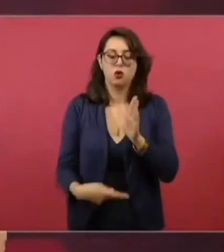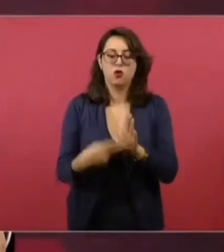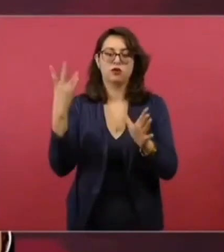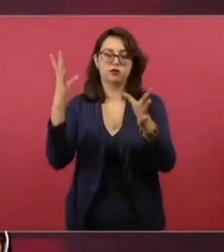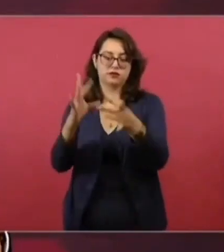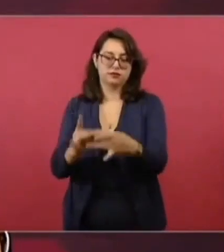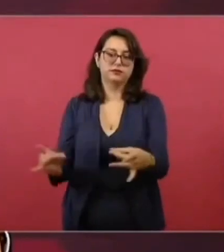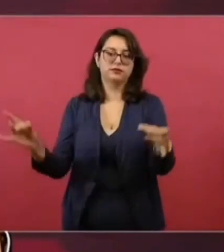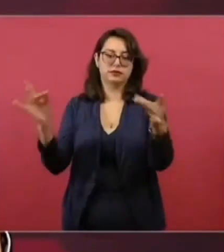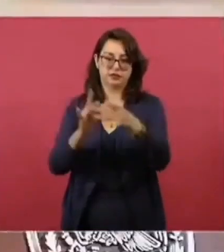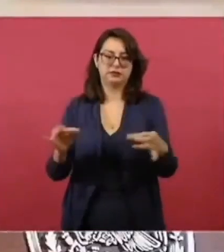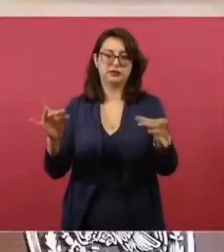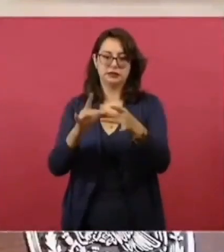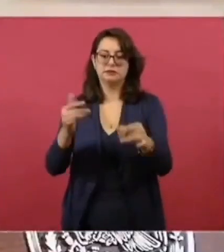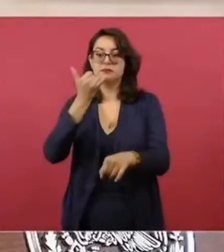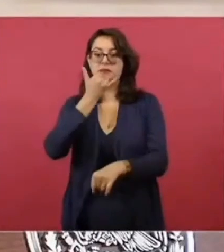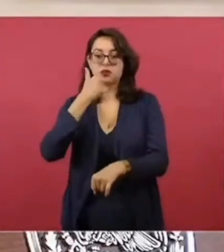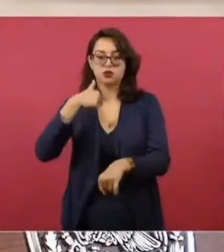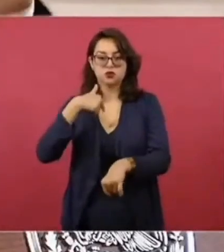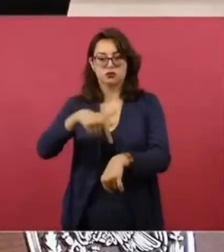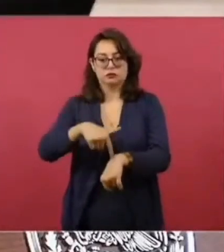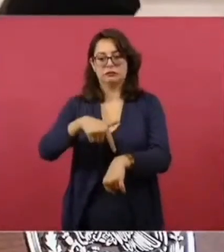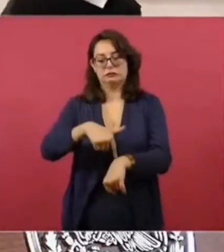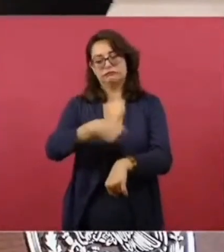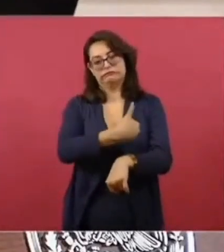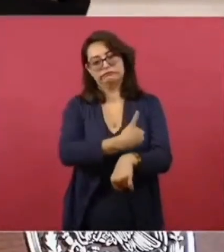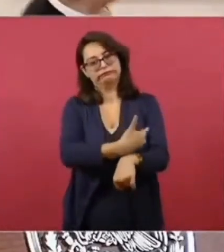quitar un poco de tiempo. Pero